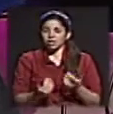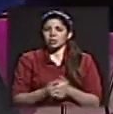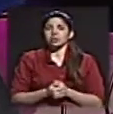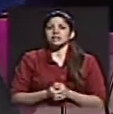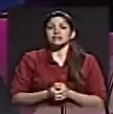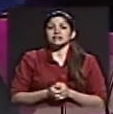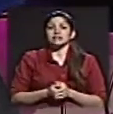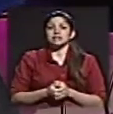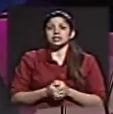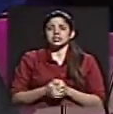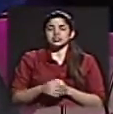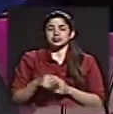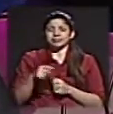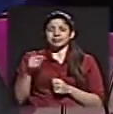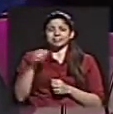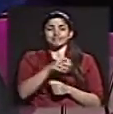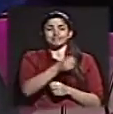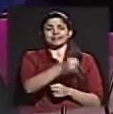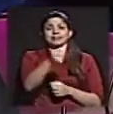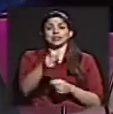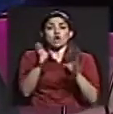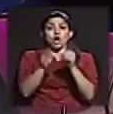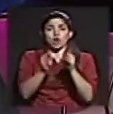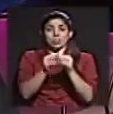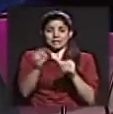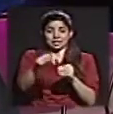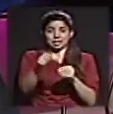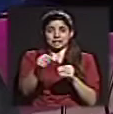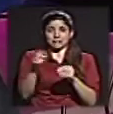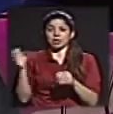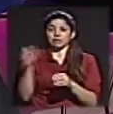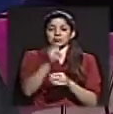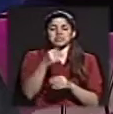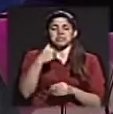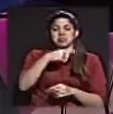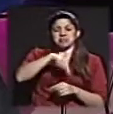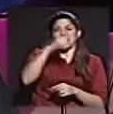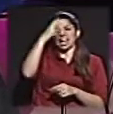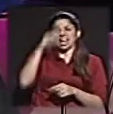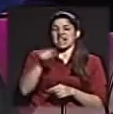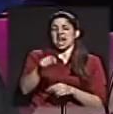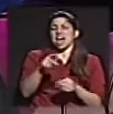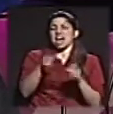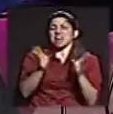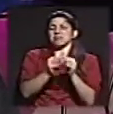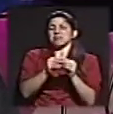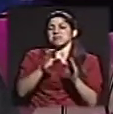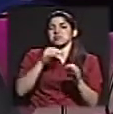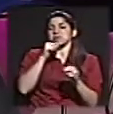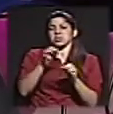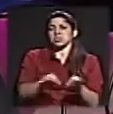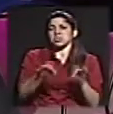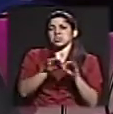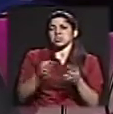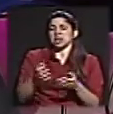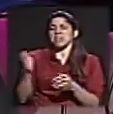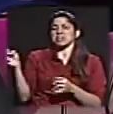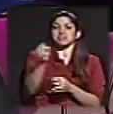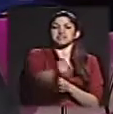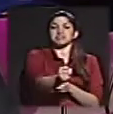ponerte en los lugares o en las comisiones que ellos creen que son menos importantes de una municipalidad. Por